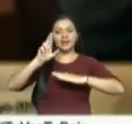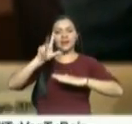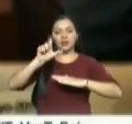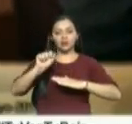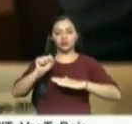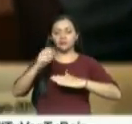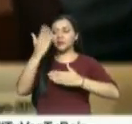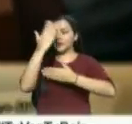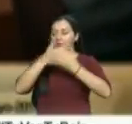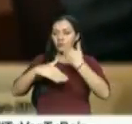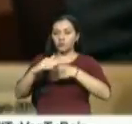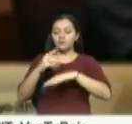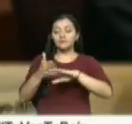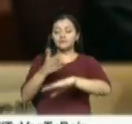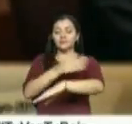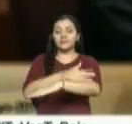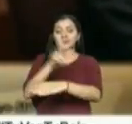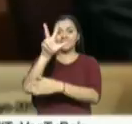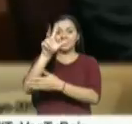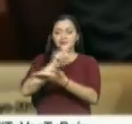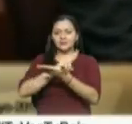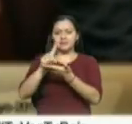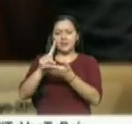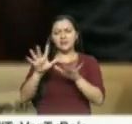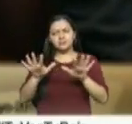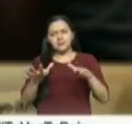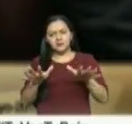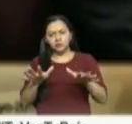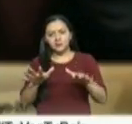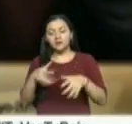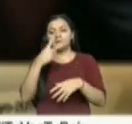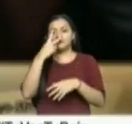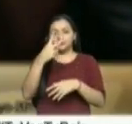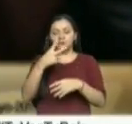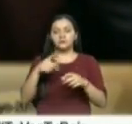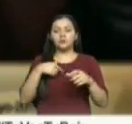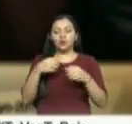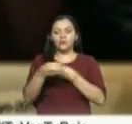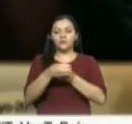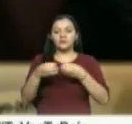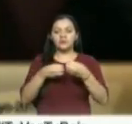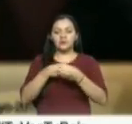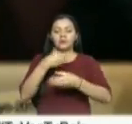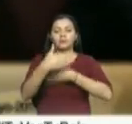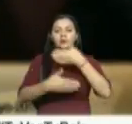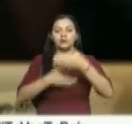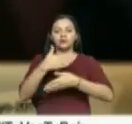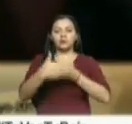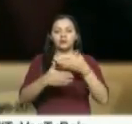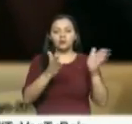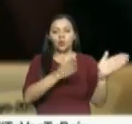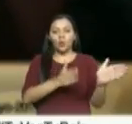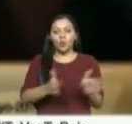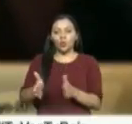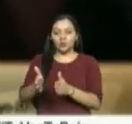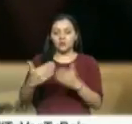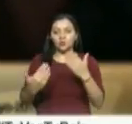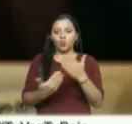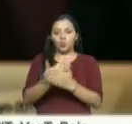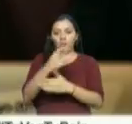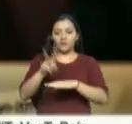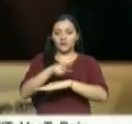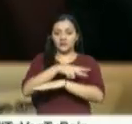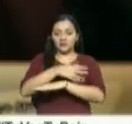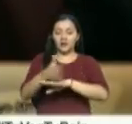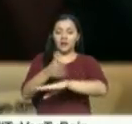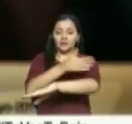Mancheno. Desde hace 3 semanas aproximadamente, este despacho inició un proceso ordenado de transición con el nuevo fiscal